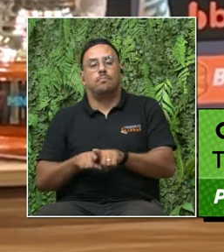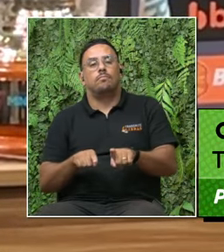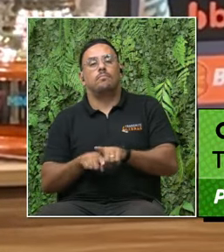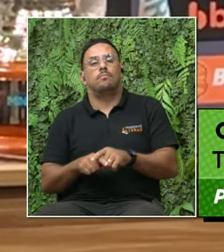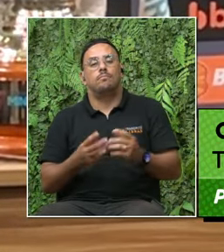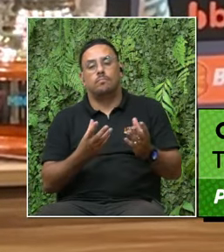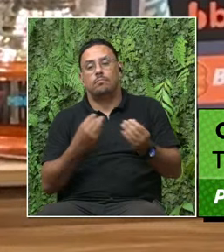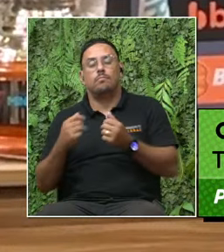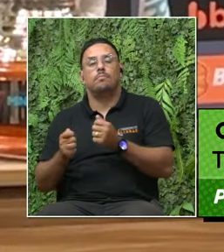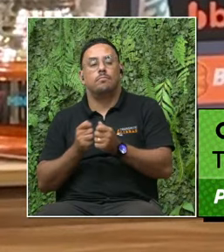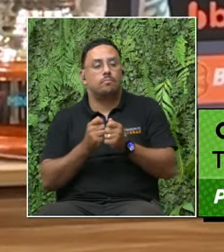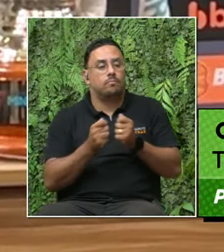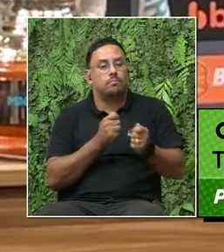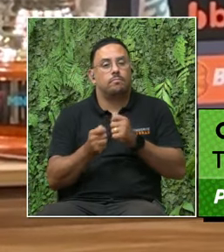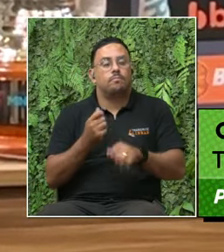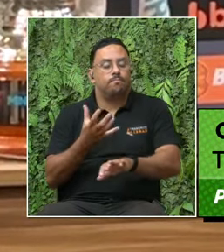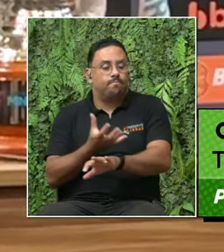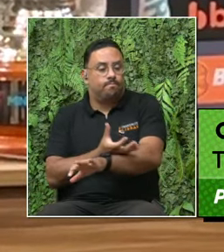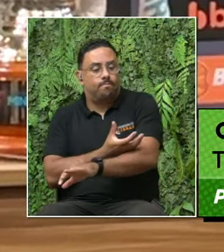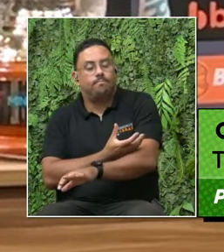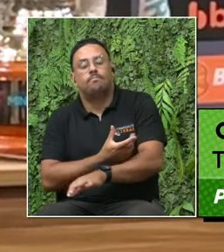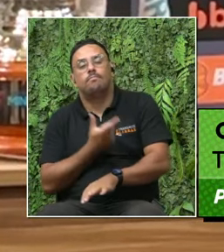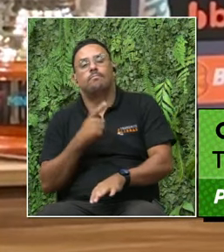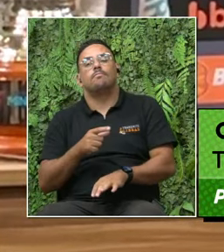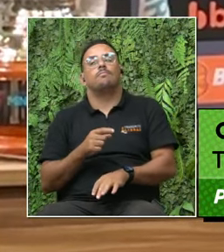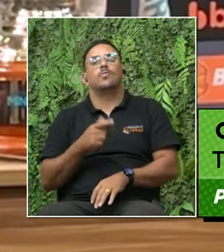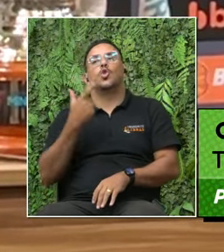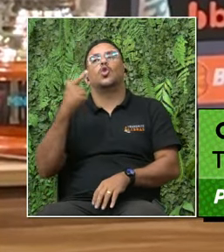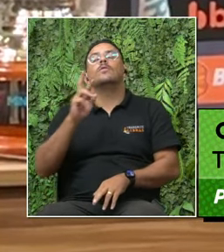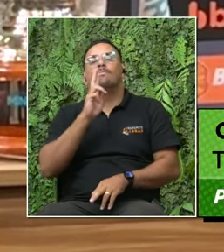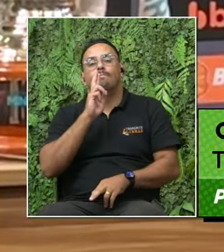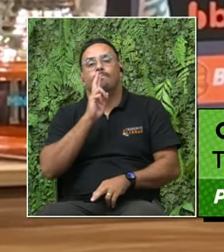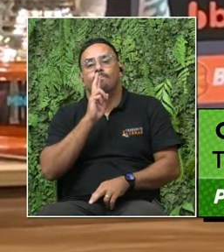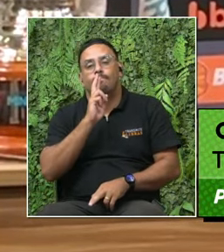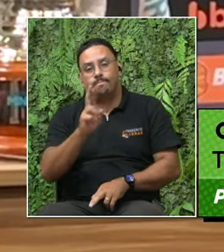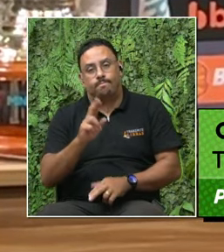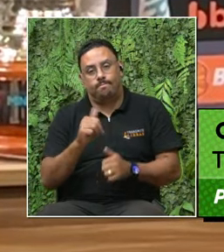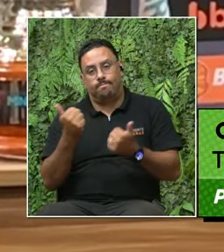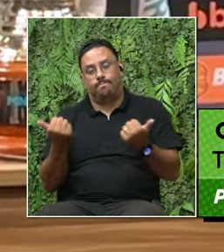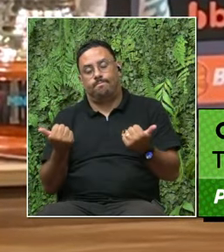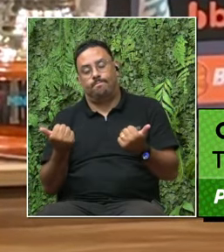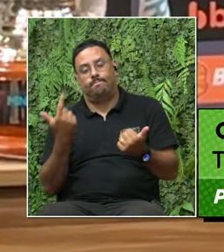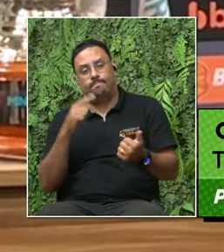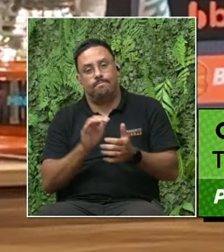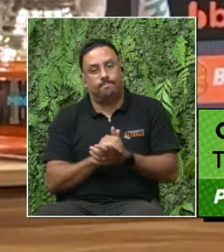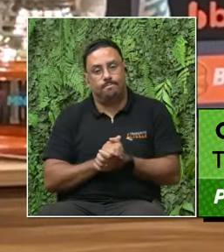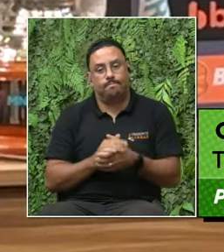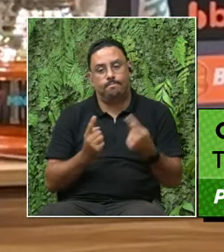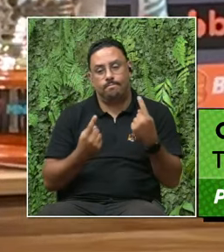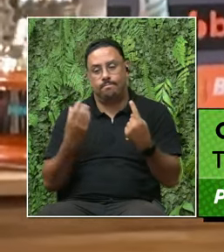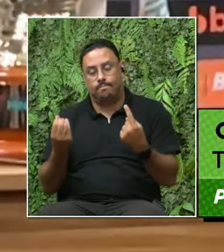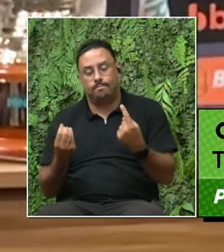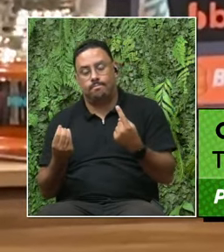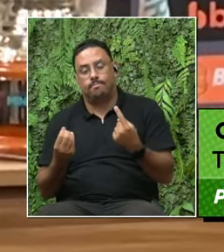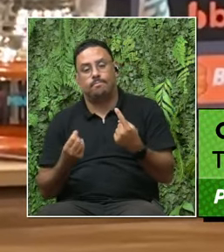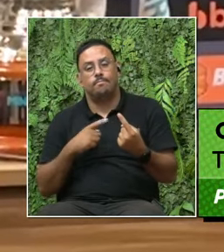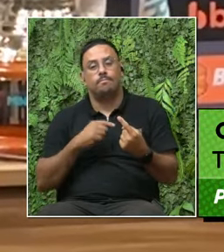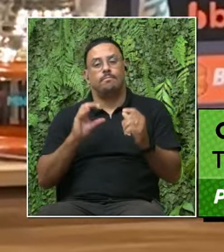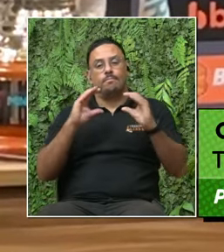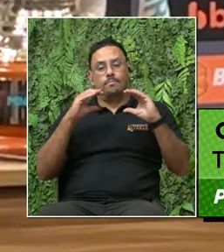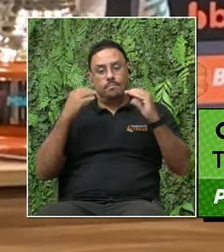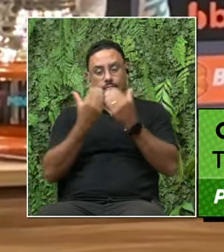tenao control emocional para vuelta un resultado no es fcil jugar de visitante con 6000 personas